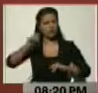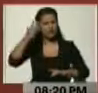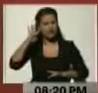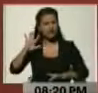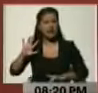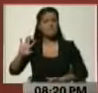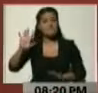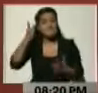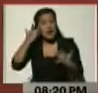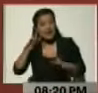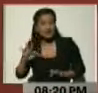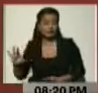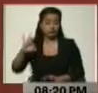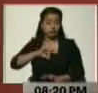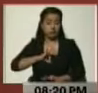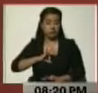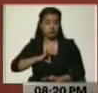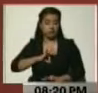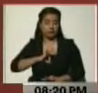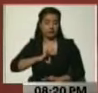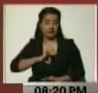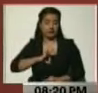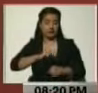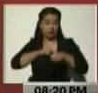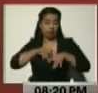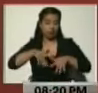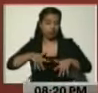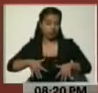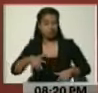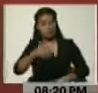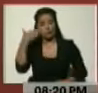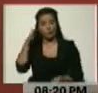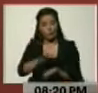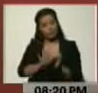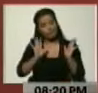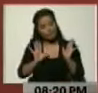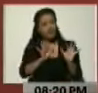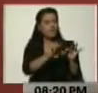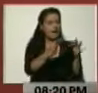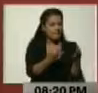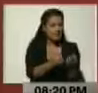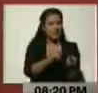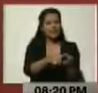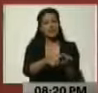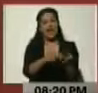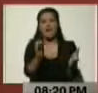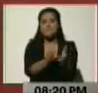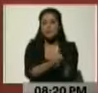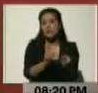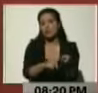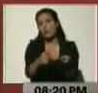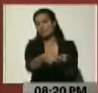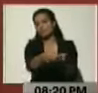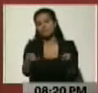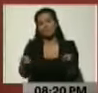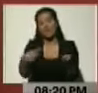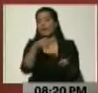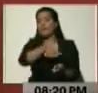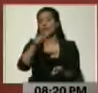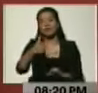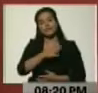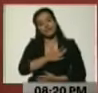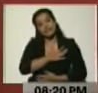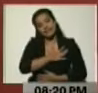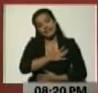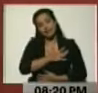bacteria. Y desafortunadamente falleció a su familia, los cadetes, compañeros de promoción. Toda nuestra